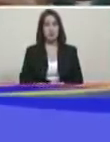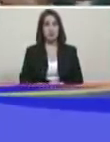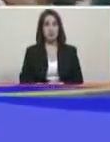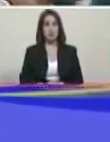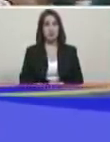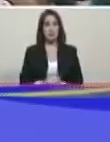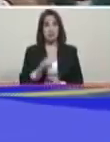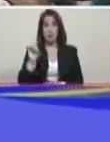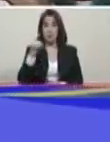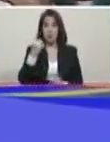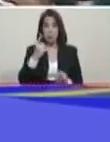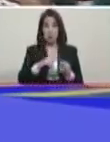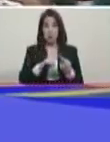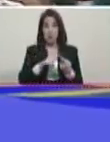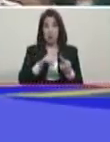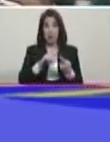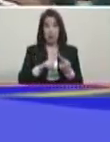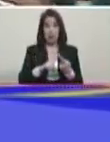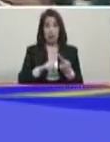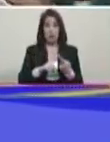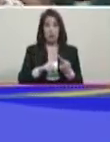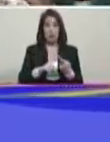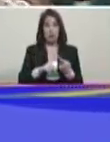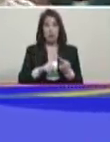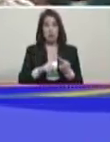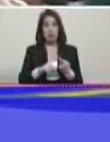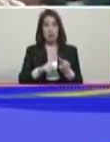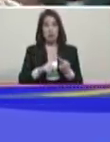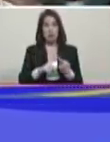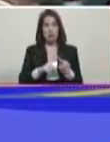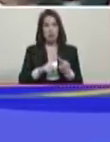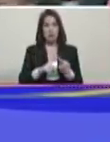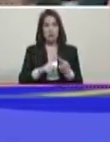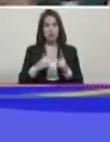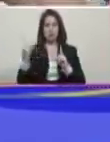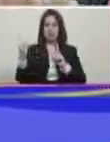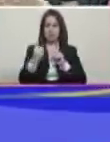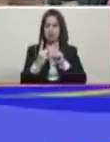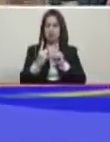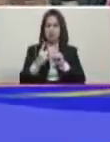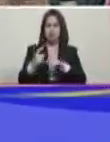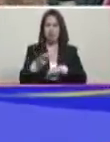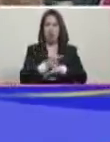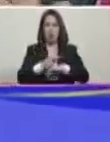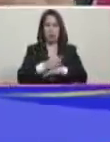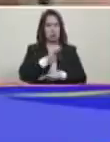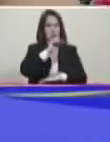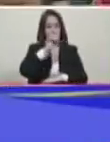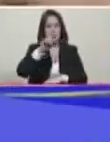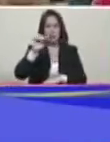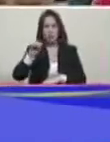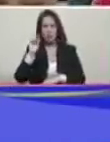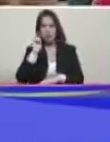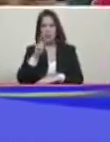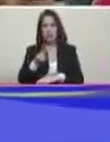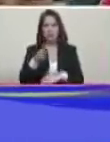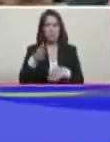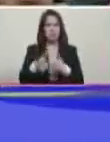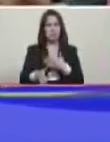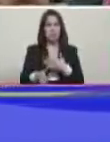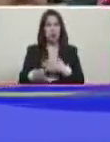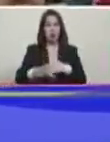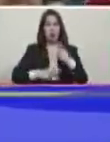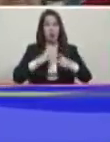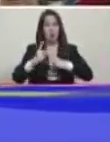Primero que todo, se acercaron por parte de la gobernación, tocaron puerta por puerta a cada uno de nuestros